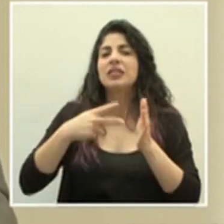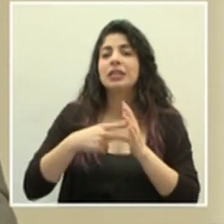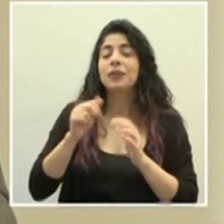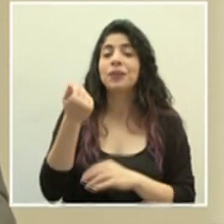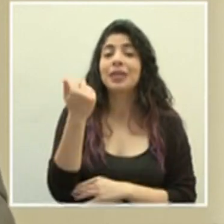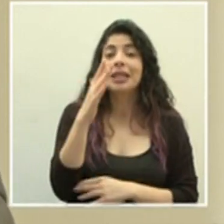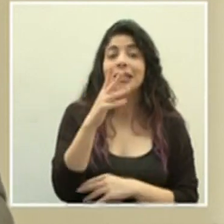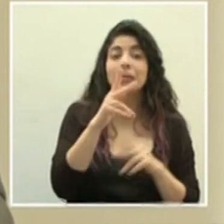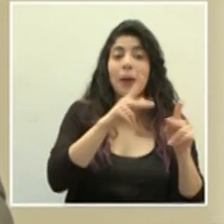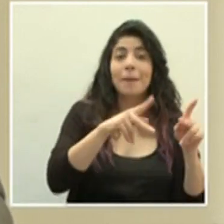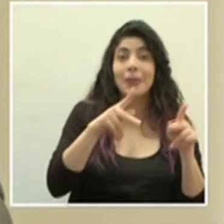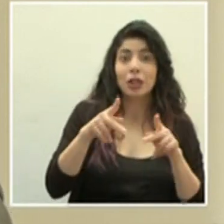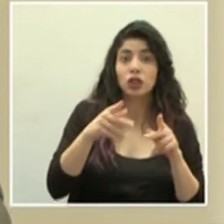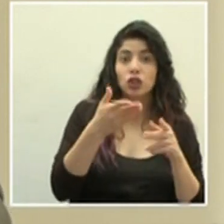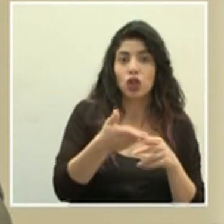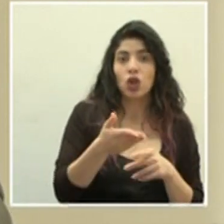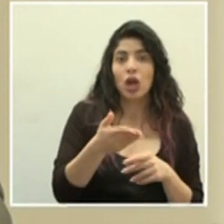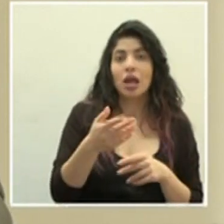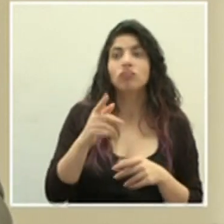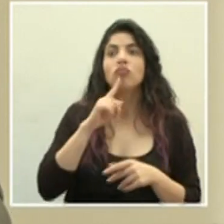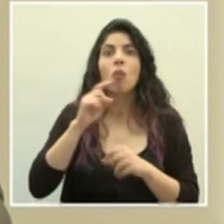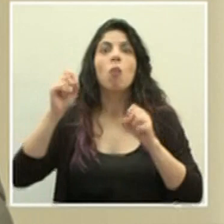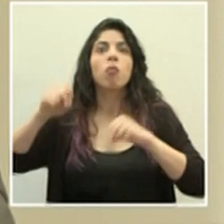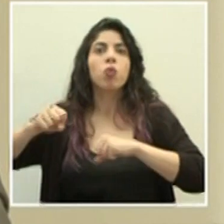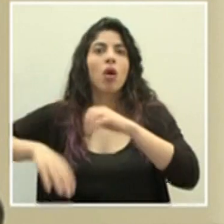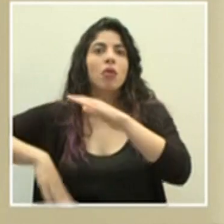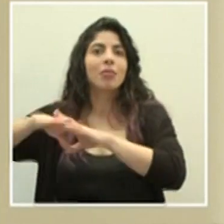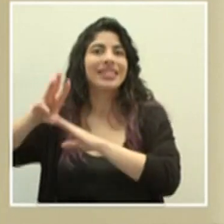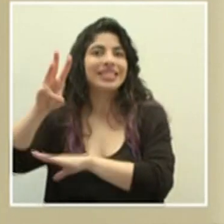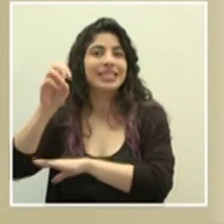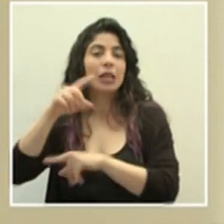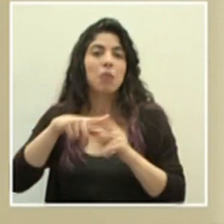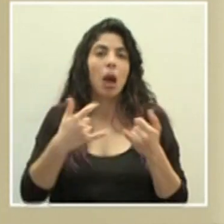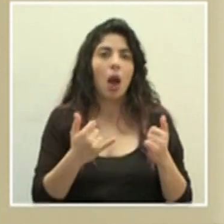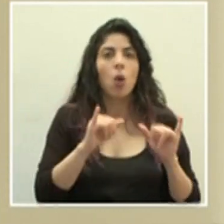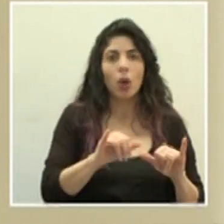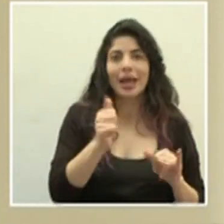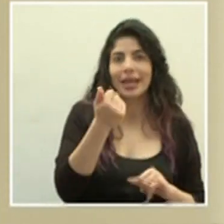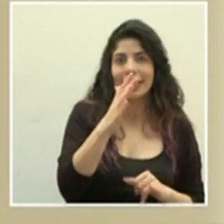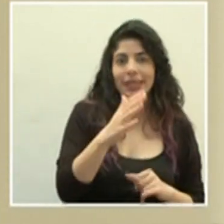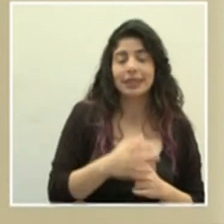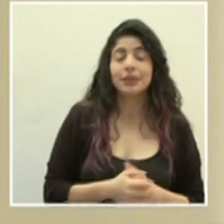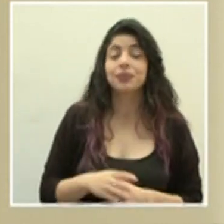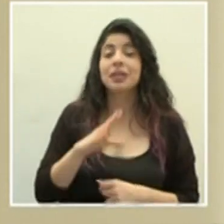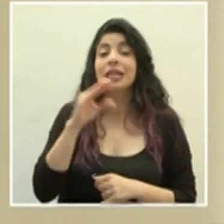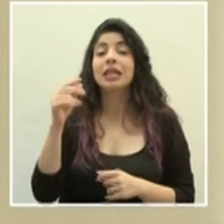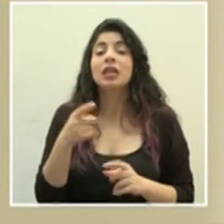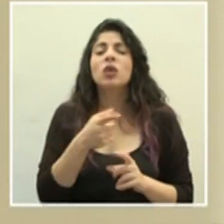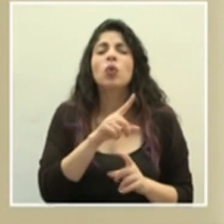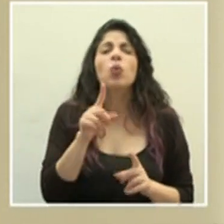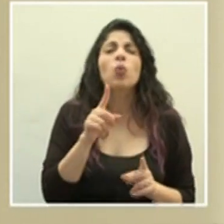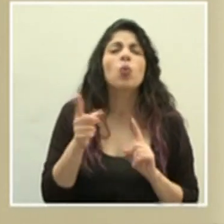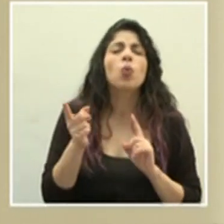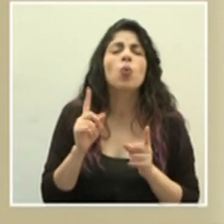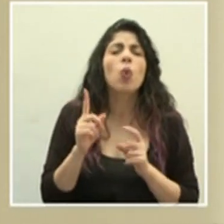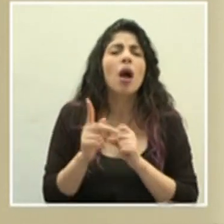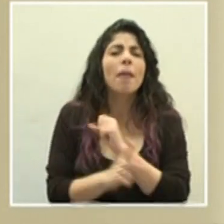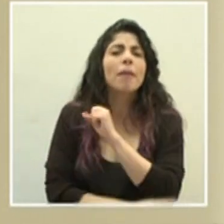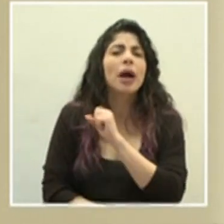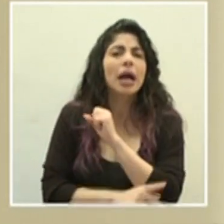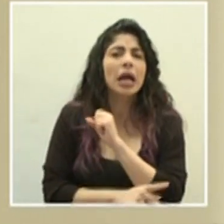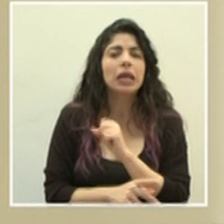15 personas de una capacidad de 60 personas. Y sobre las nacionalidades, también